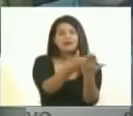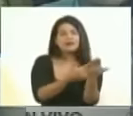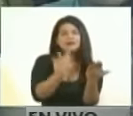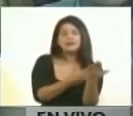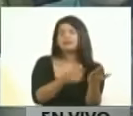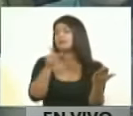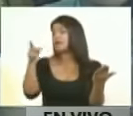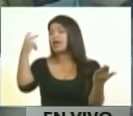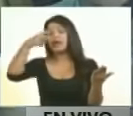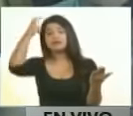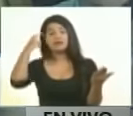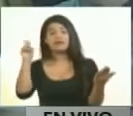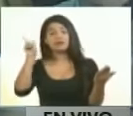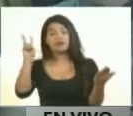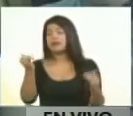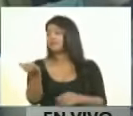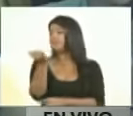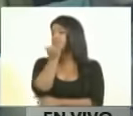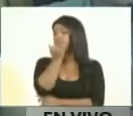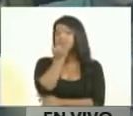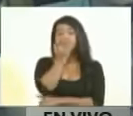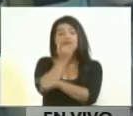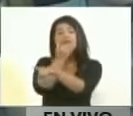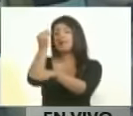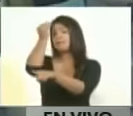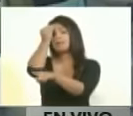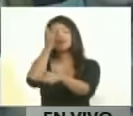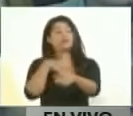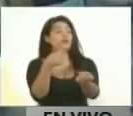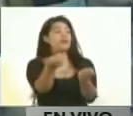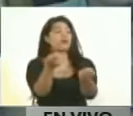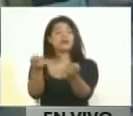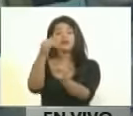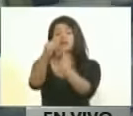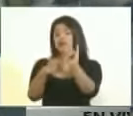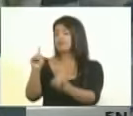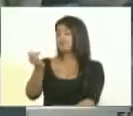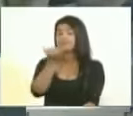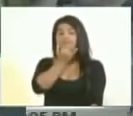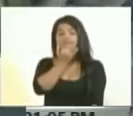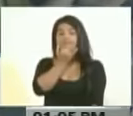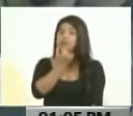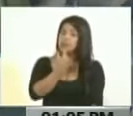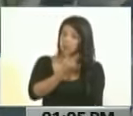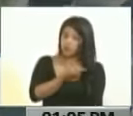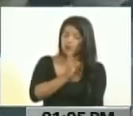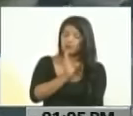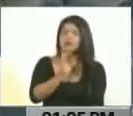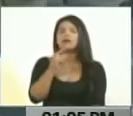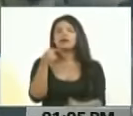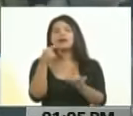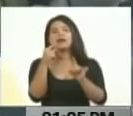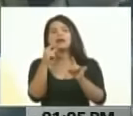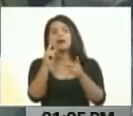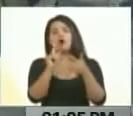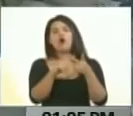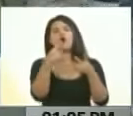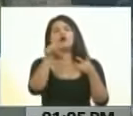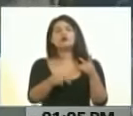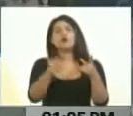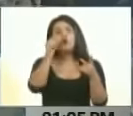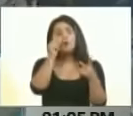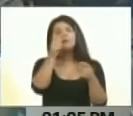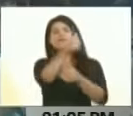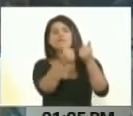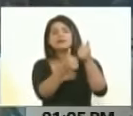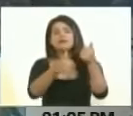de la Cancillería venezolana creerse la dueña de la política internacional. Y también en el ámbito internacional, José Luis Cancela,